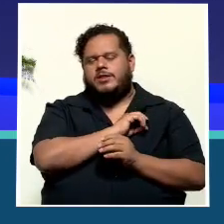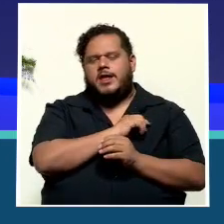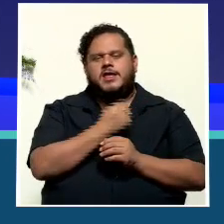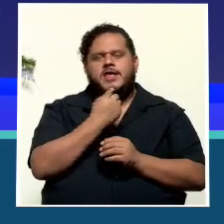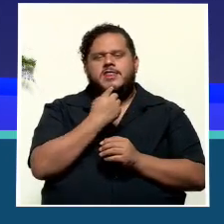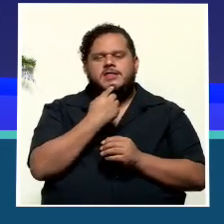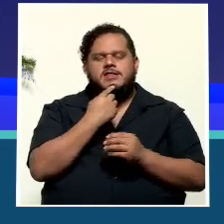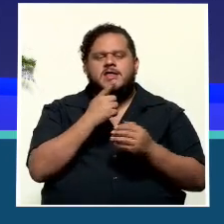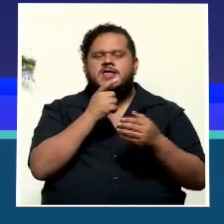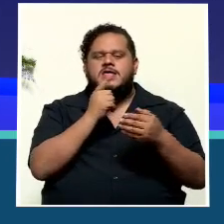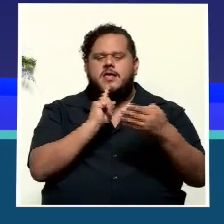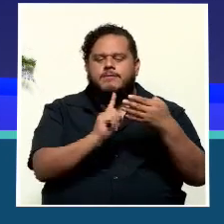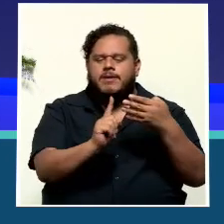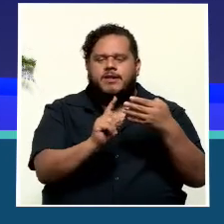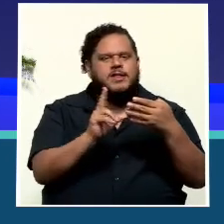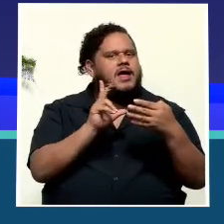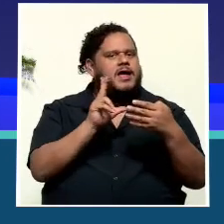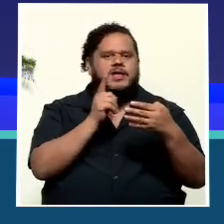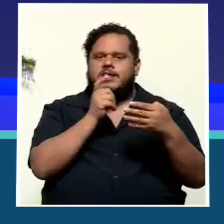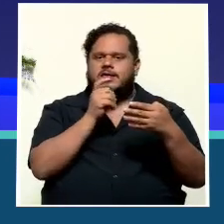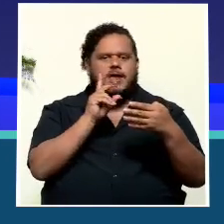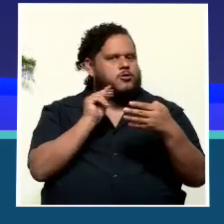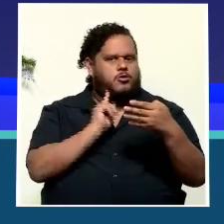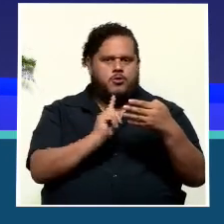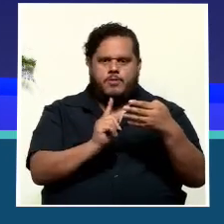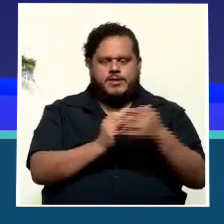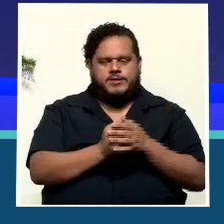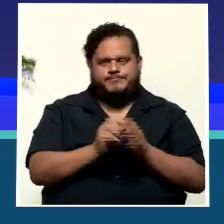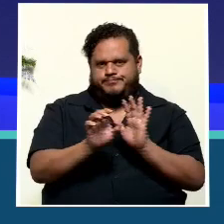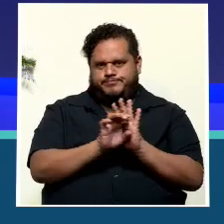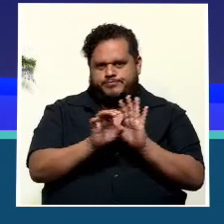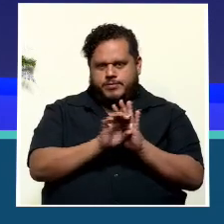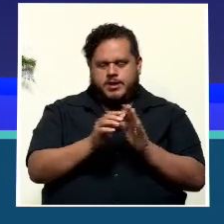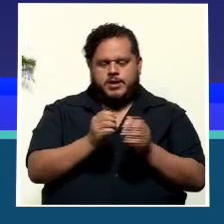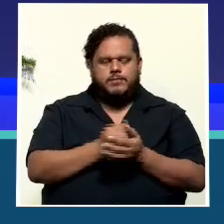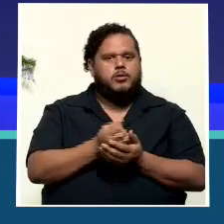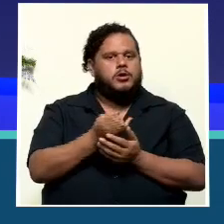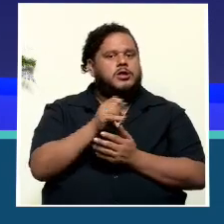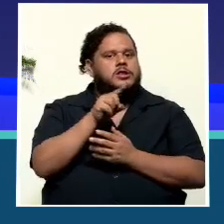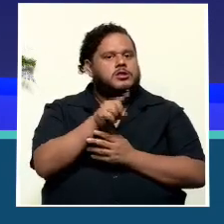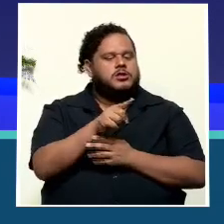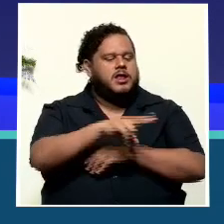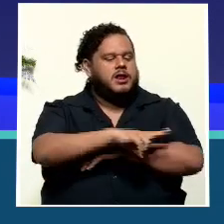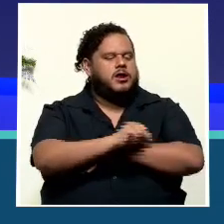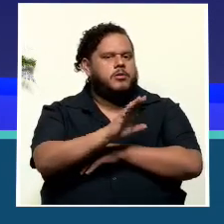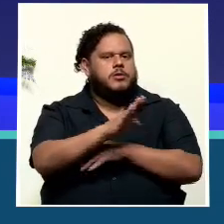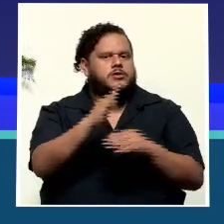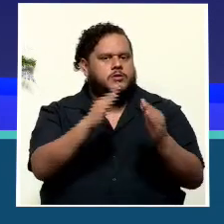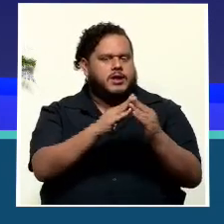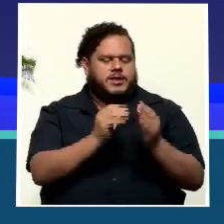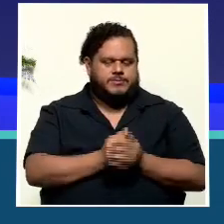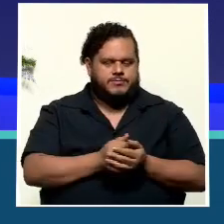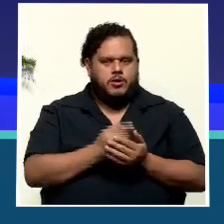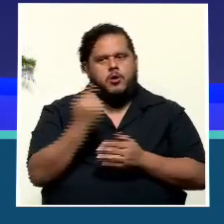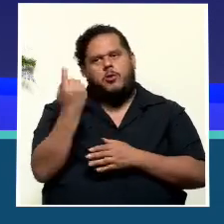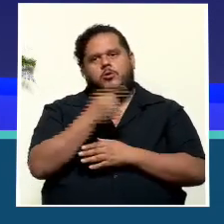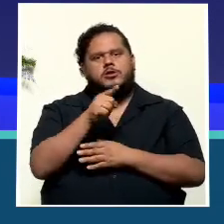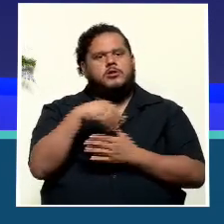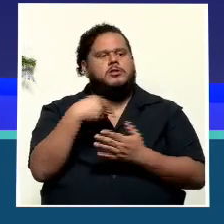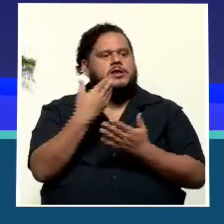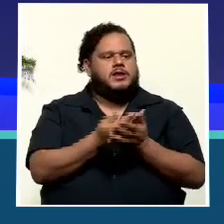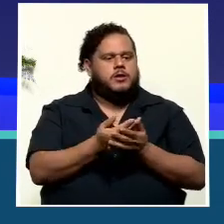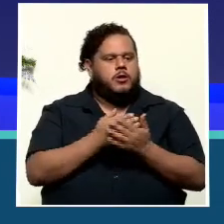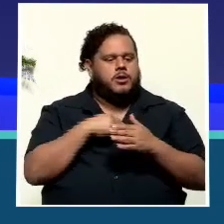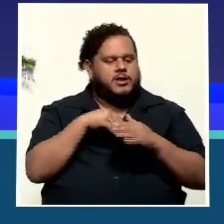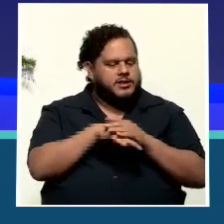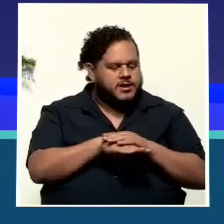y quién no pasa. Para ponerle un ejemplo muy concreto, si a usted le roban su casa, digamos un día llega y se encontró que se